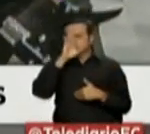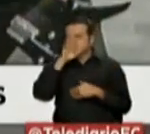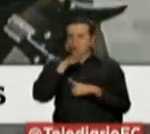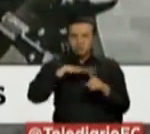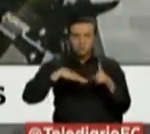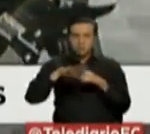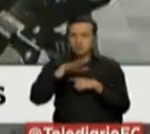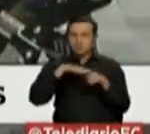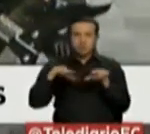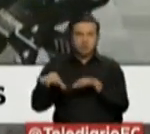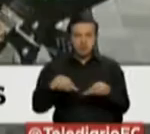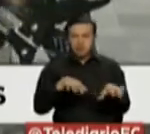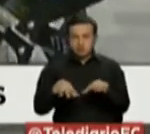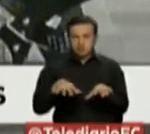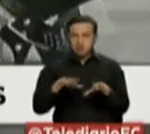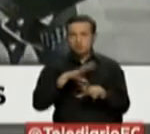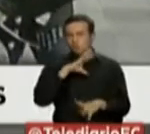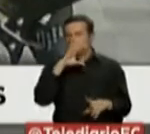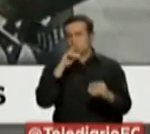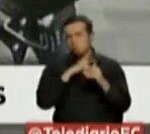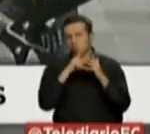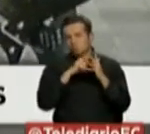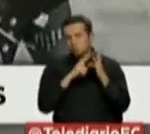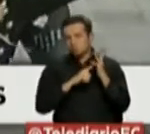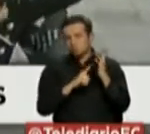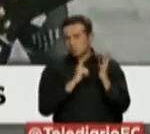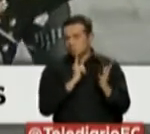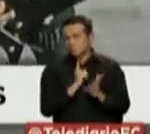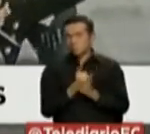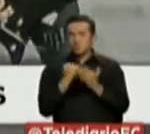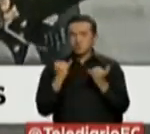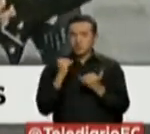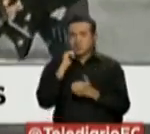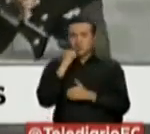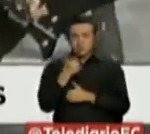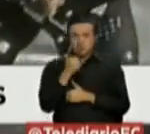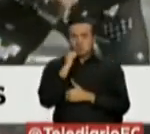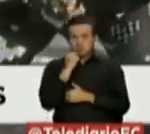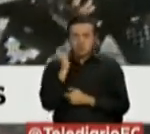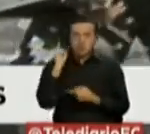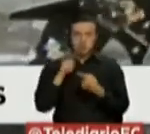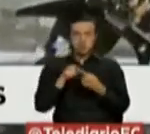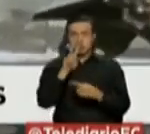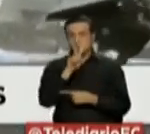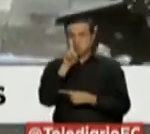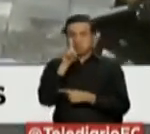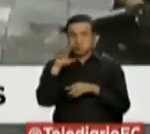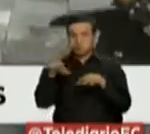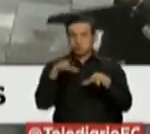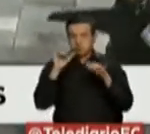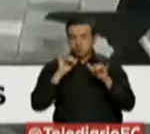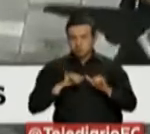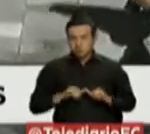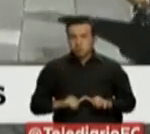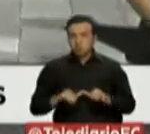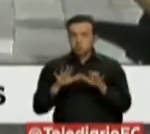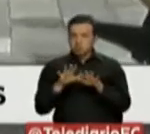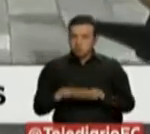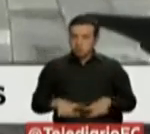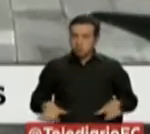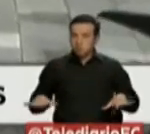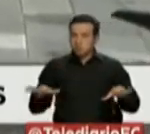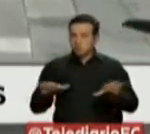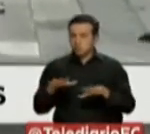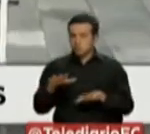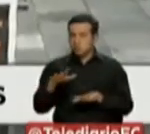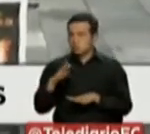parque con actividades de todo tipo. Desde el día de mañana hasta el 21 vamos a tener varias actividades acá, don